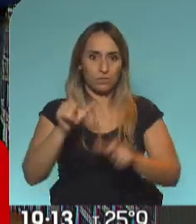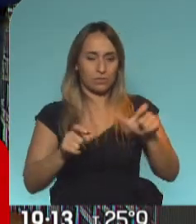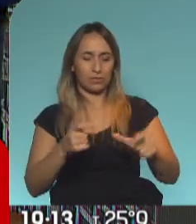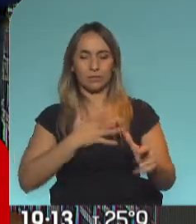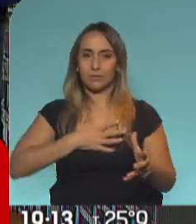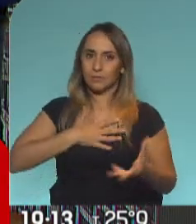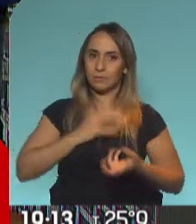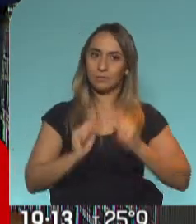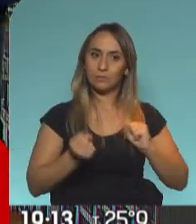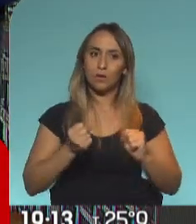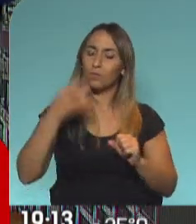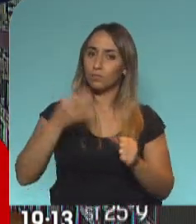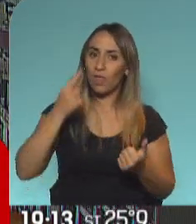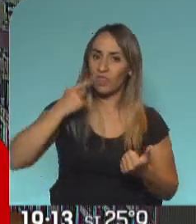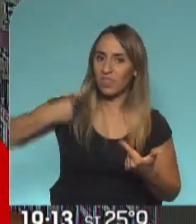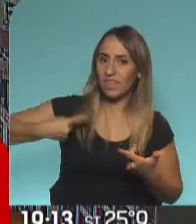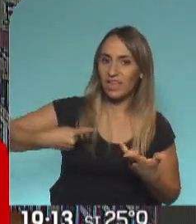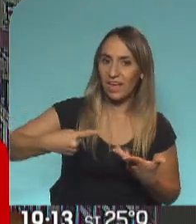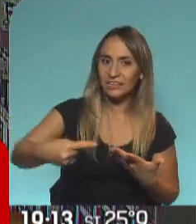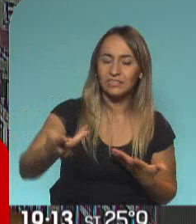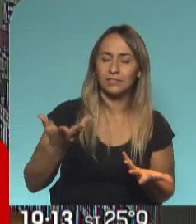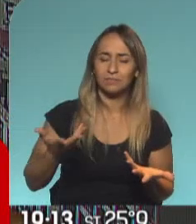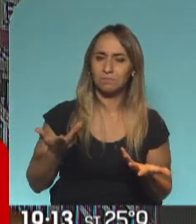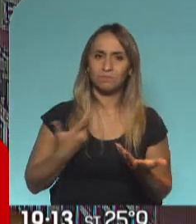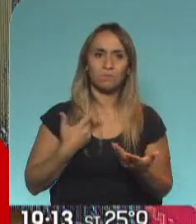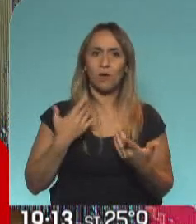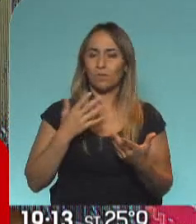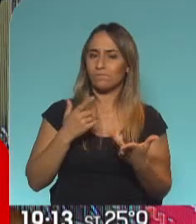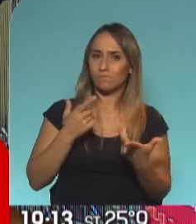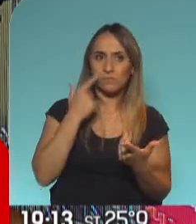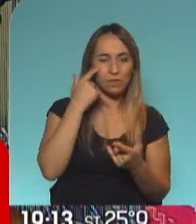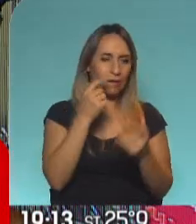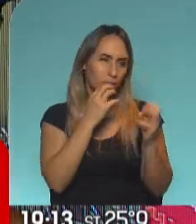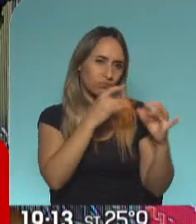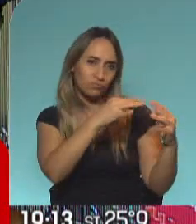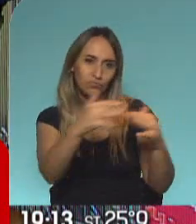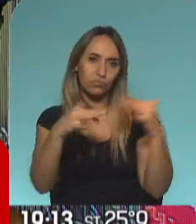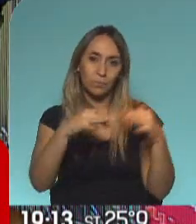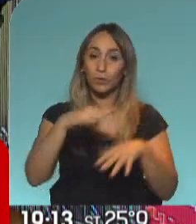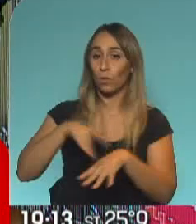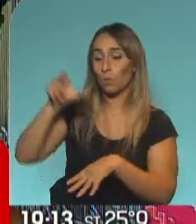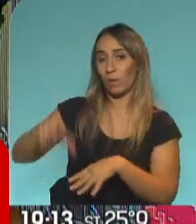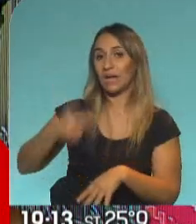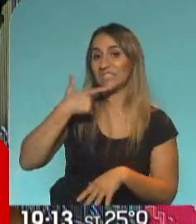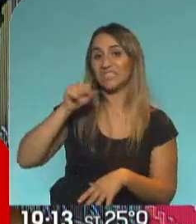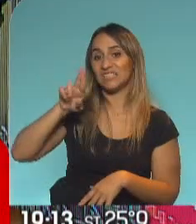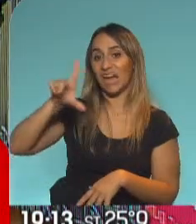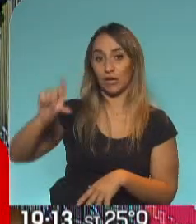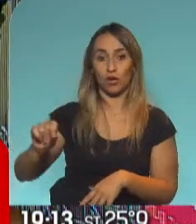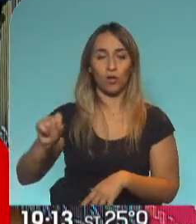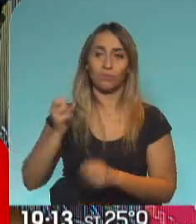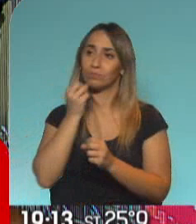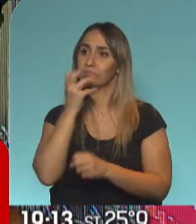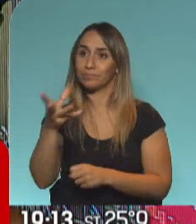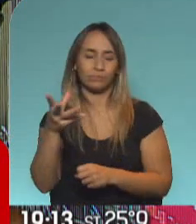estos días se habló muchísimo de lo que había dicho Sarlo, obviamente comparándolo o llevándolo a partir de las irregularidades que derivaban en la salida de Ginés